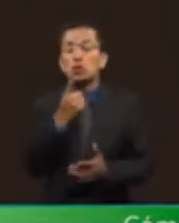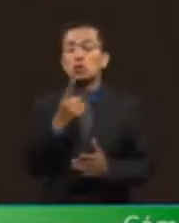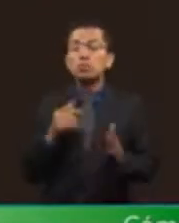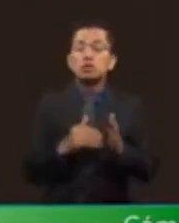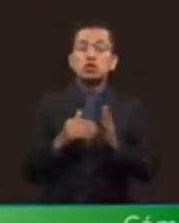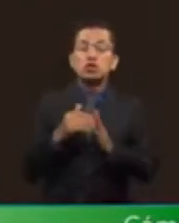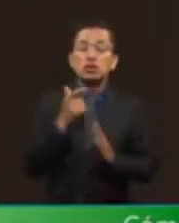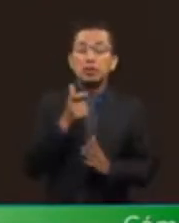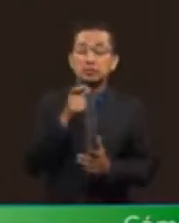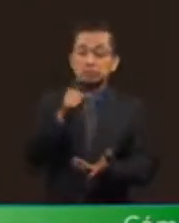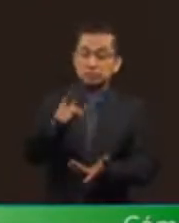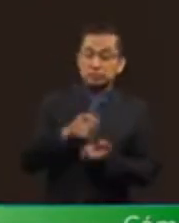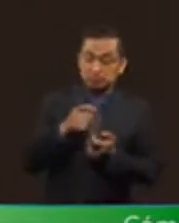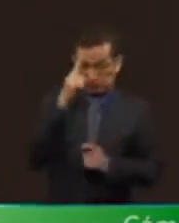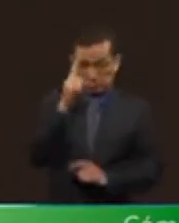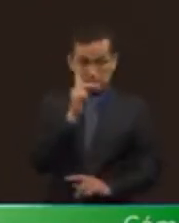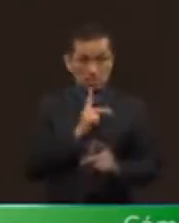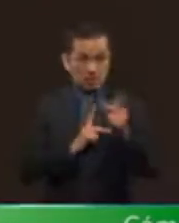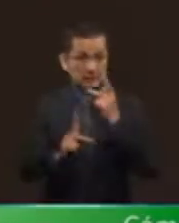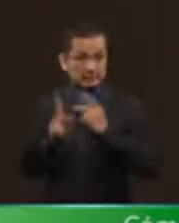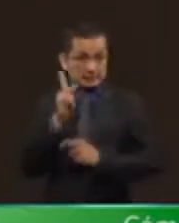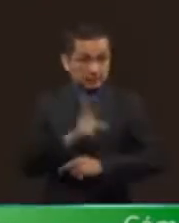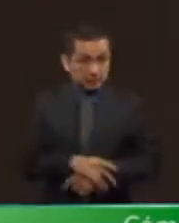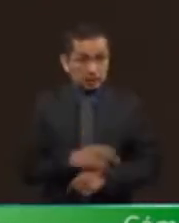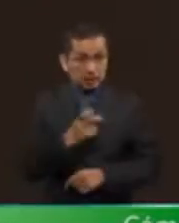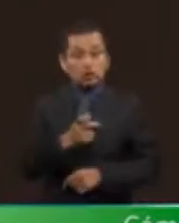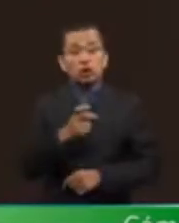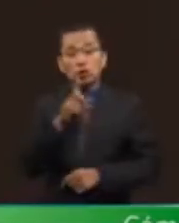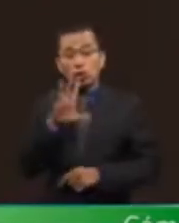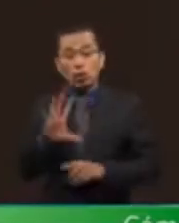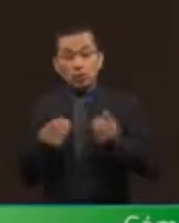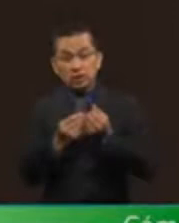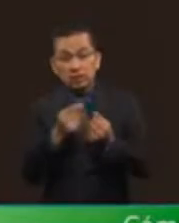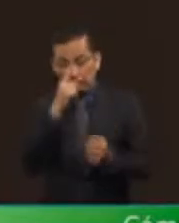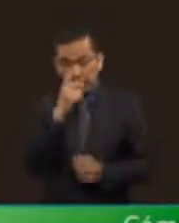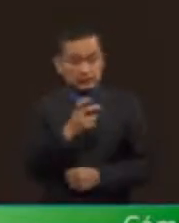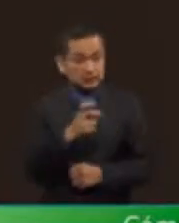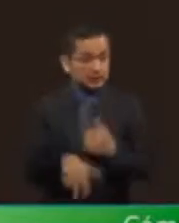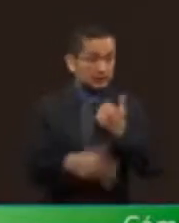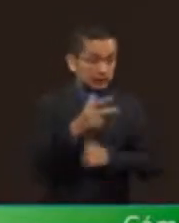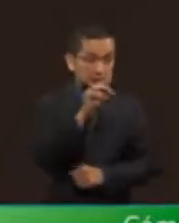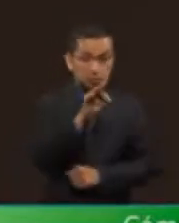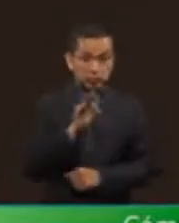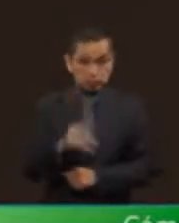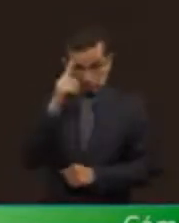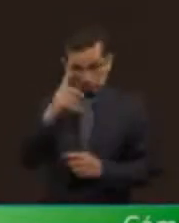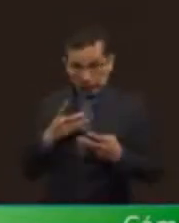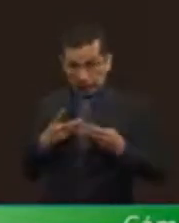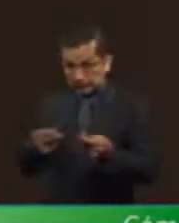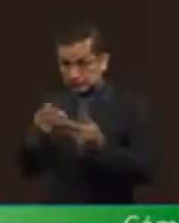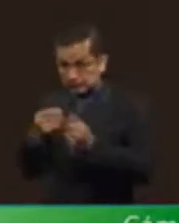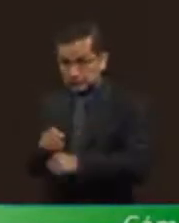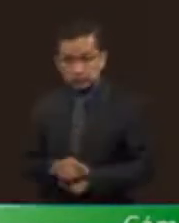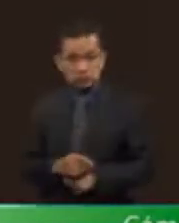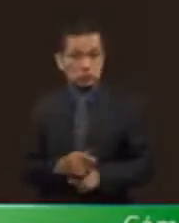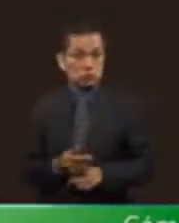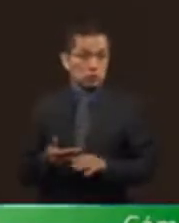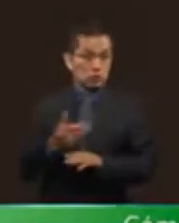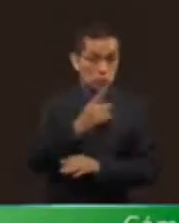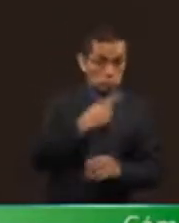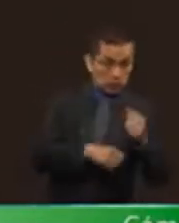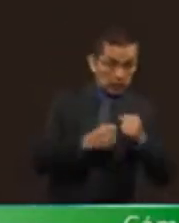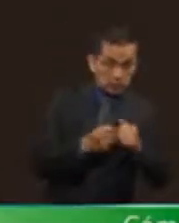el próximo ejercicio. De ella pretende obtener el 13% del gasto y 21% más que el año